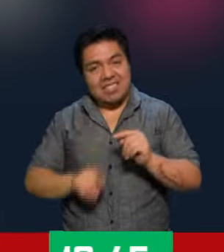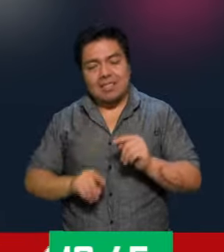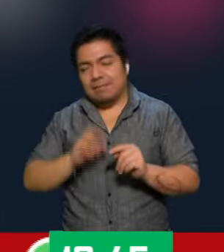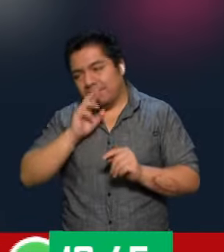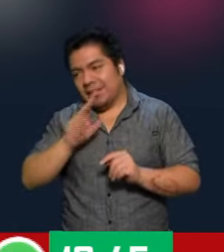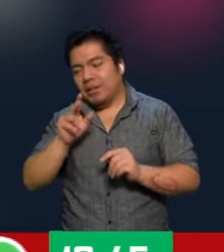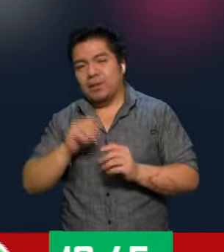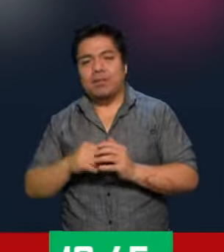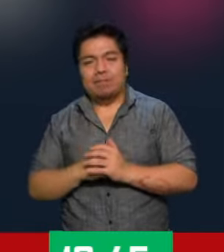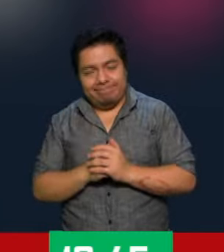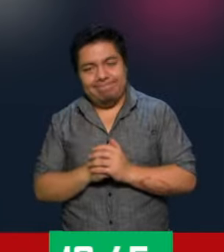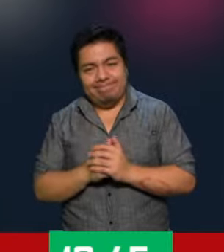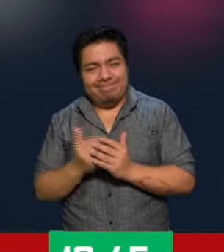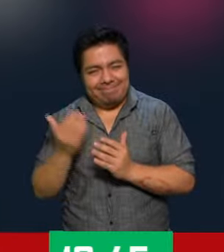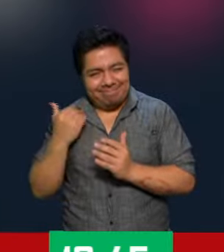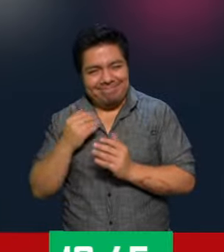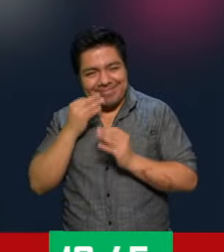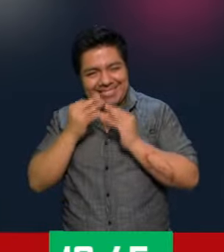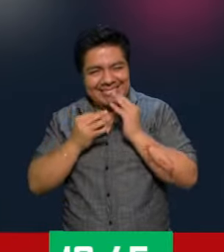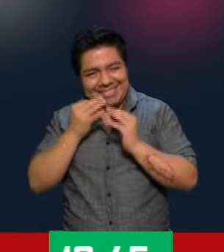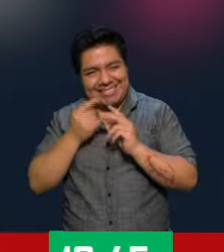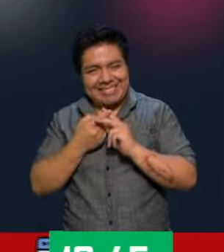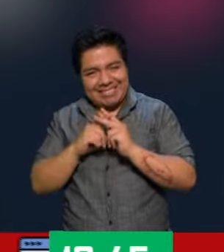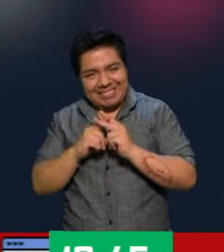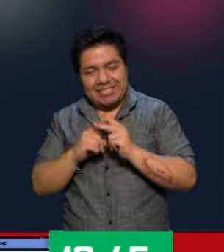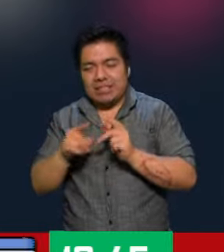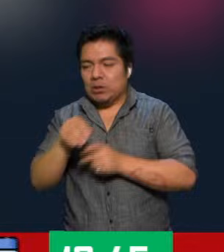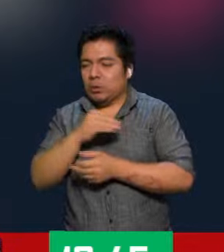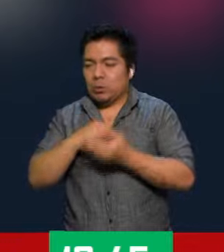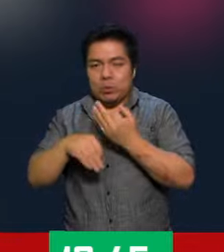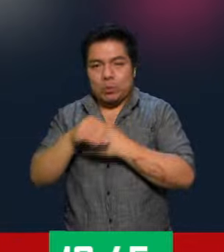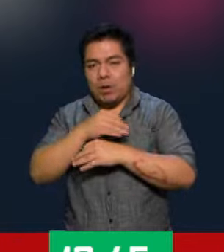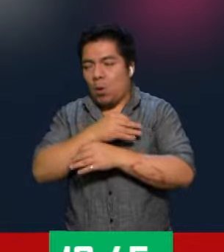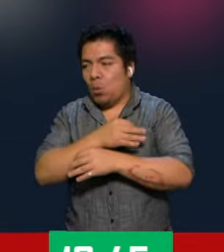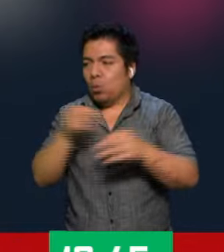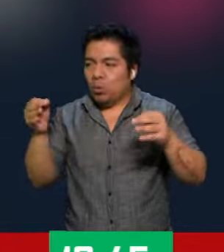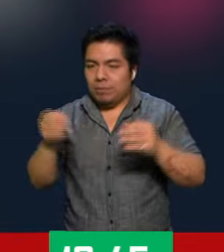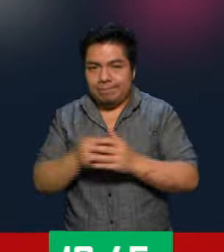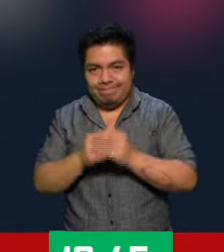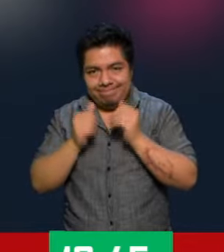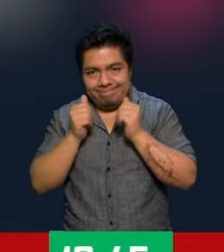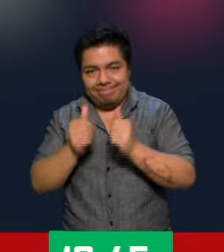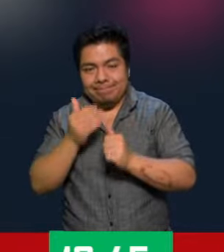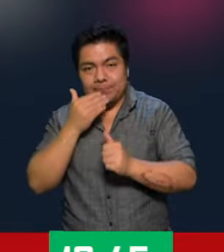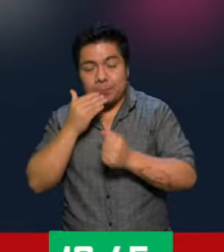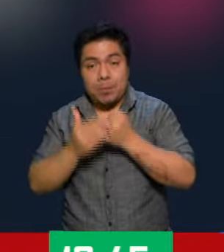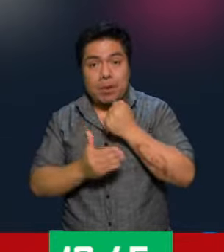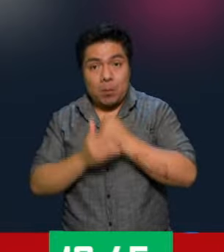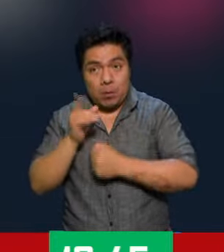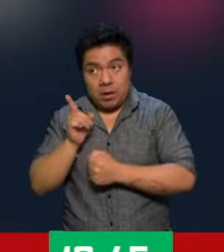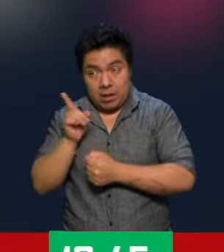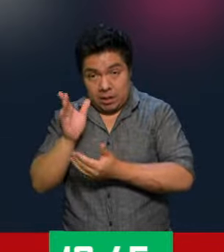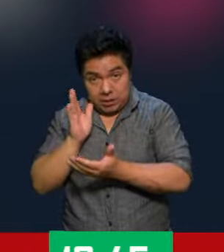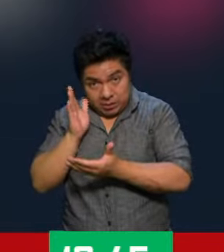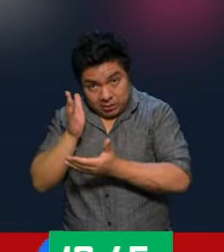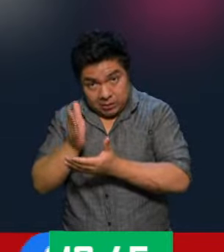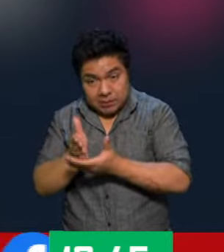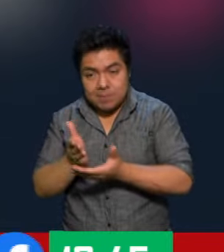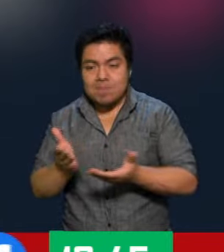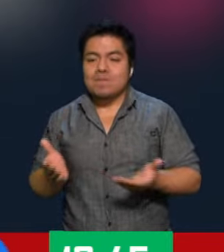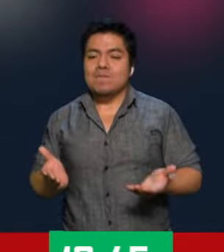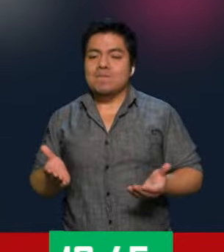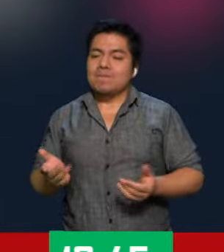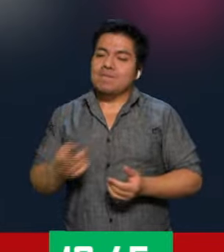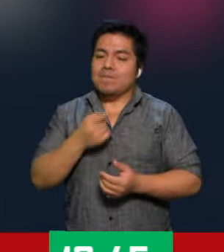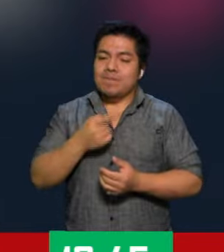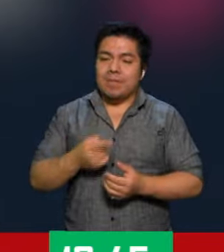anunciamos al principio. Lo anunciamos al principio. Le estamos dando por todos lados publicidad. Ay, muchas gracias. Porque hay que ir, oiga. Lleve a